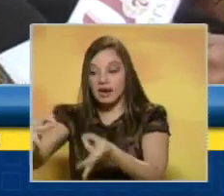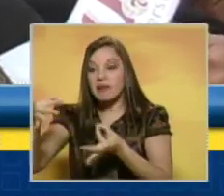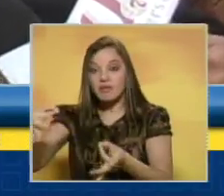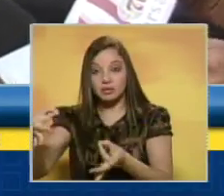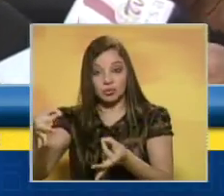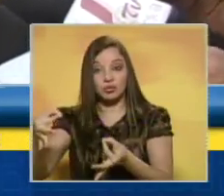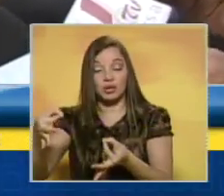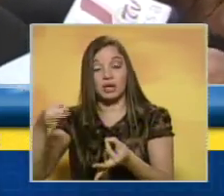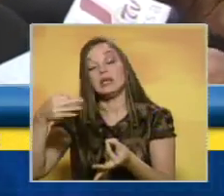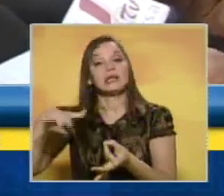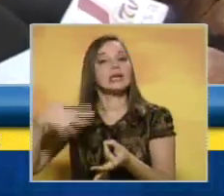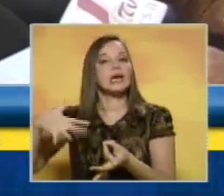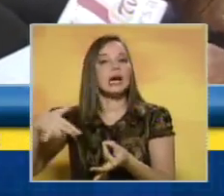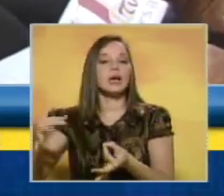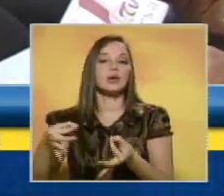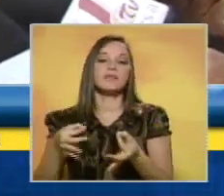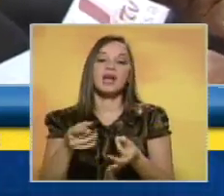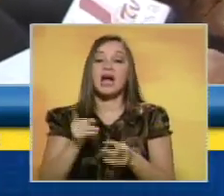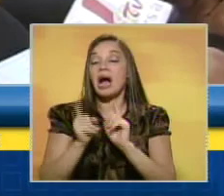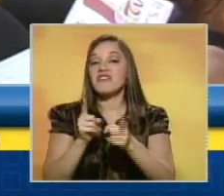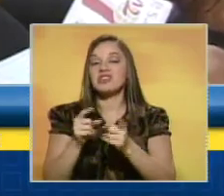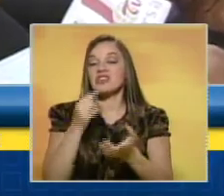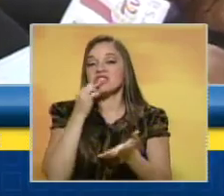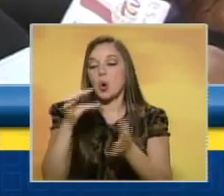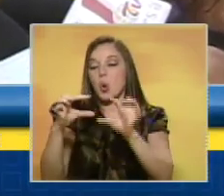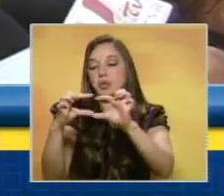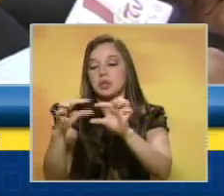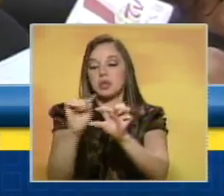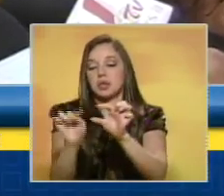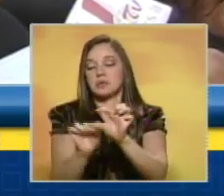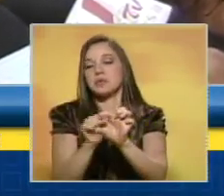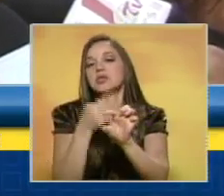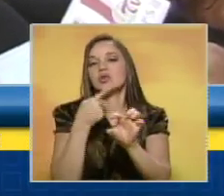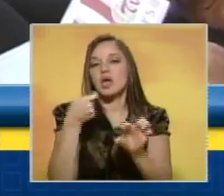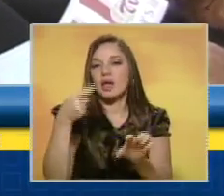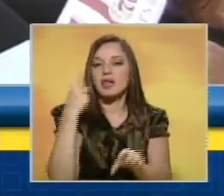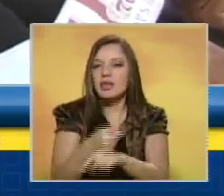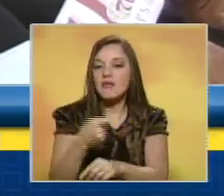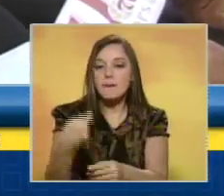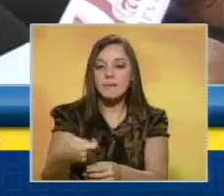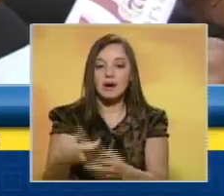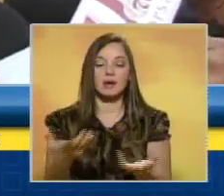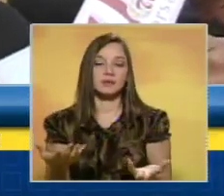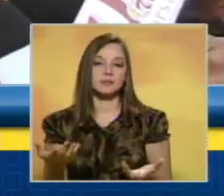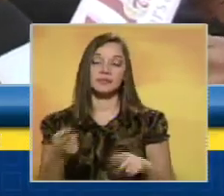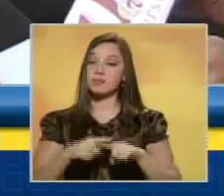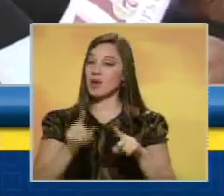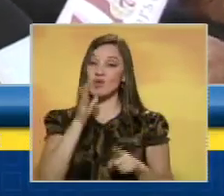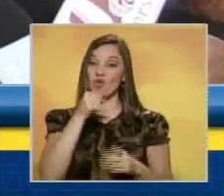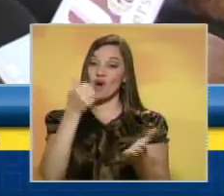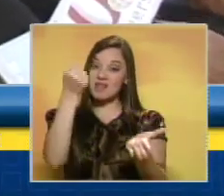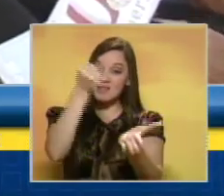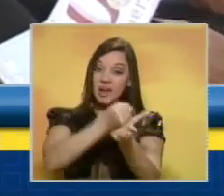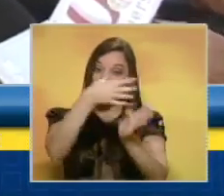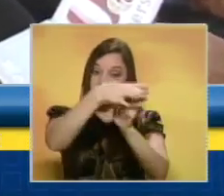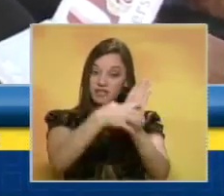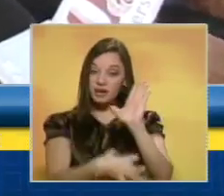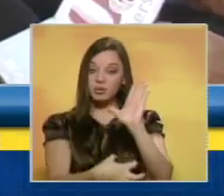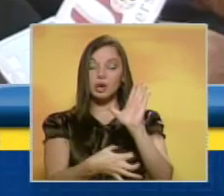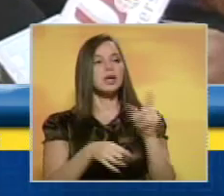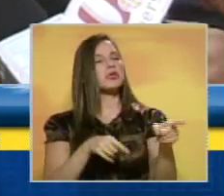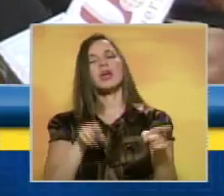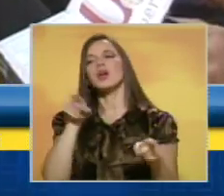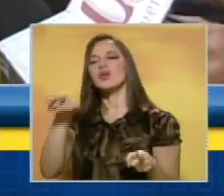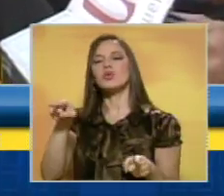sino que nos colocan un tiquecito por encima donde eso es lo que tenemos que pagar. Y entonces nos dirán, pero ¿por qué lo compran a ese precio si no es legal? Porque